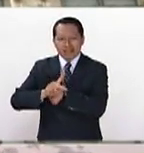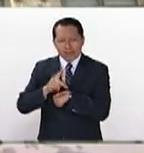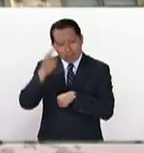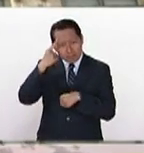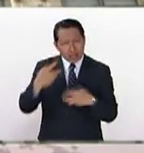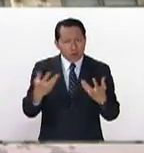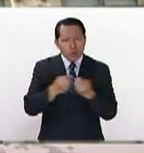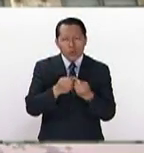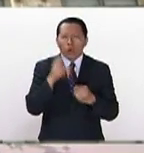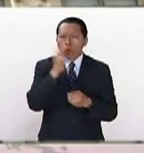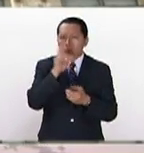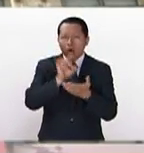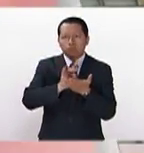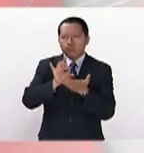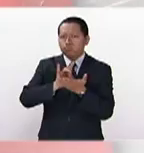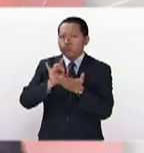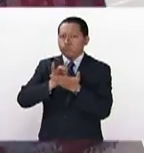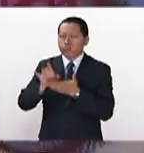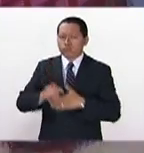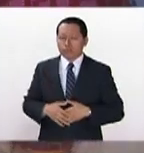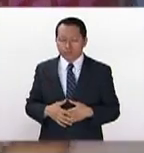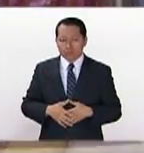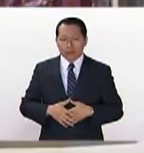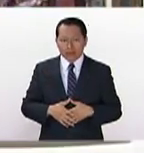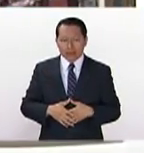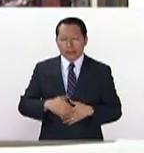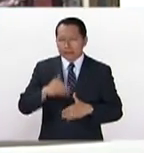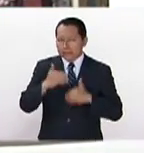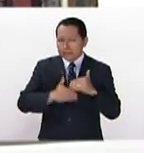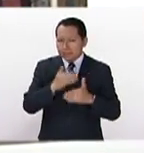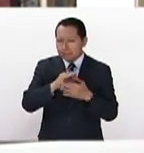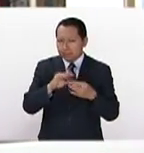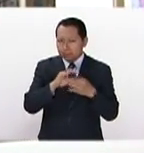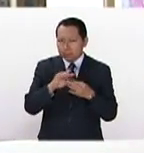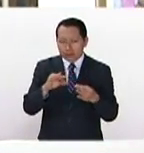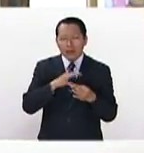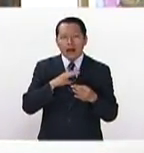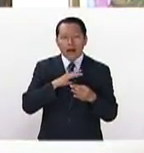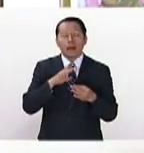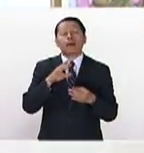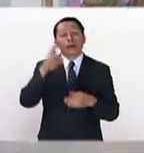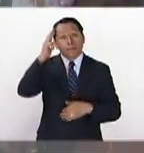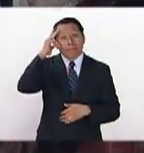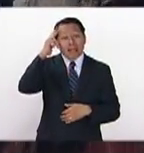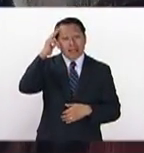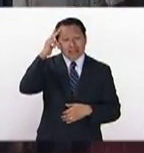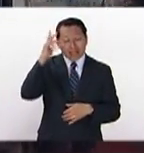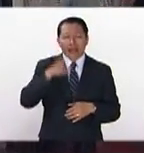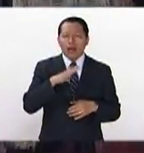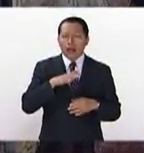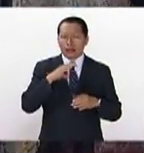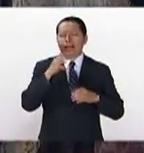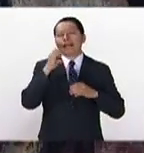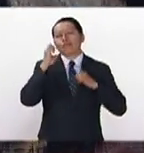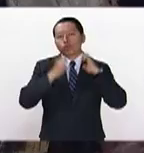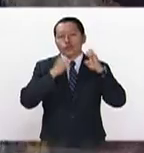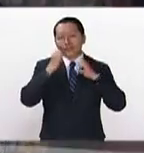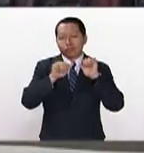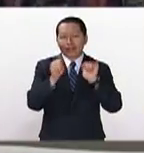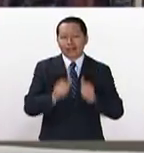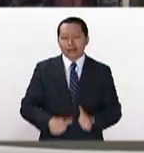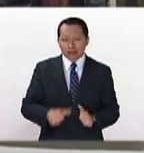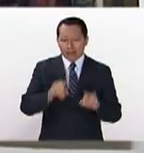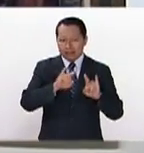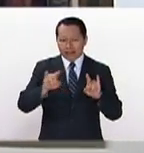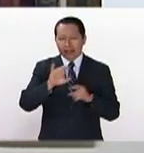expulsión de diplomáticos rusos. Más adelante, en el Palacio de Bellas Artes se presenta una exposición del artista